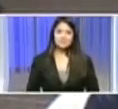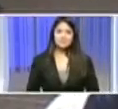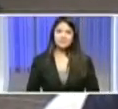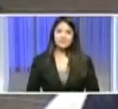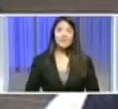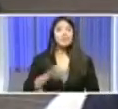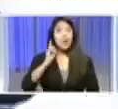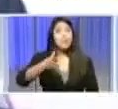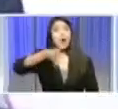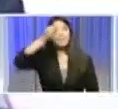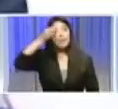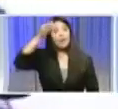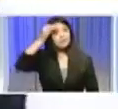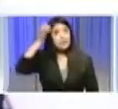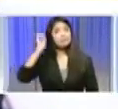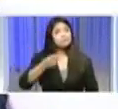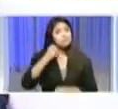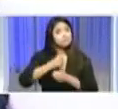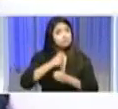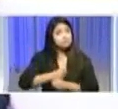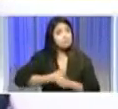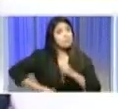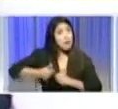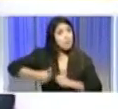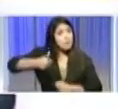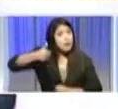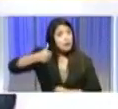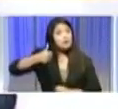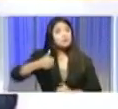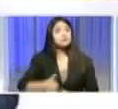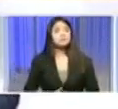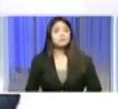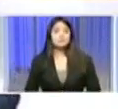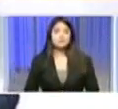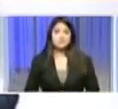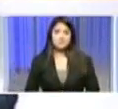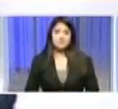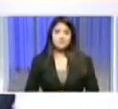Tenemos que aprender a hacer más con menos,